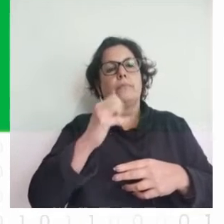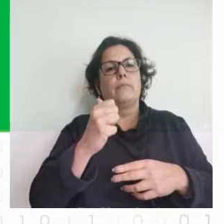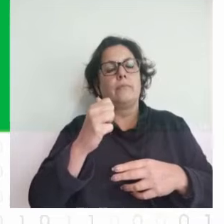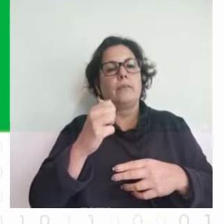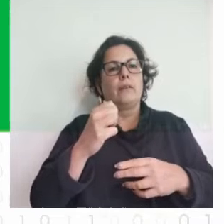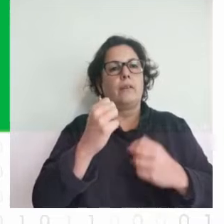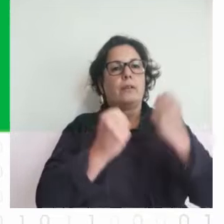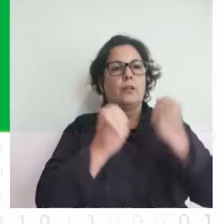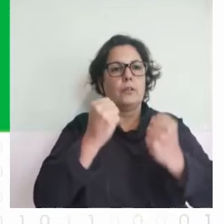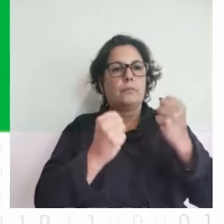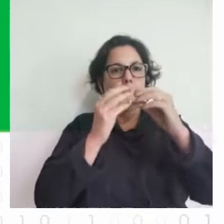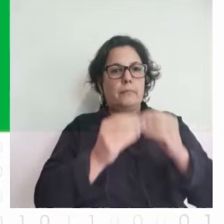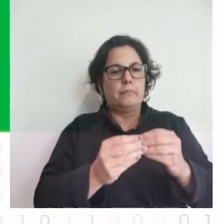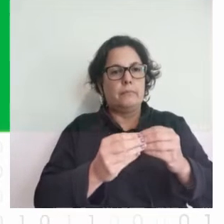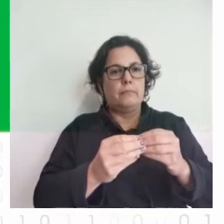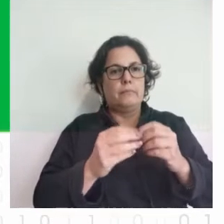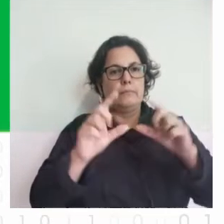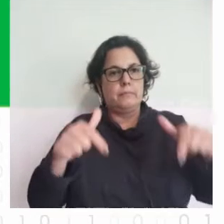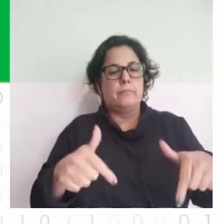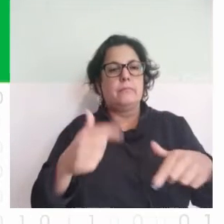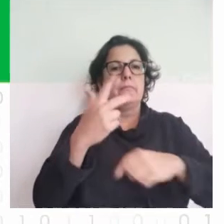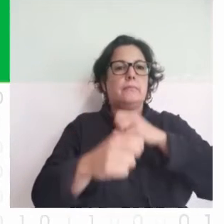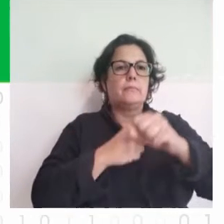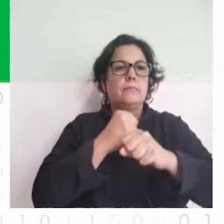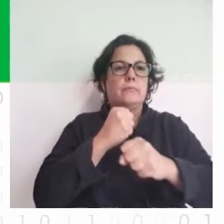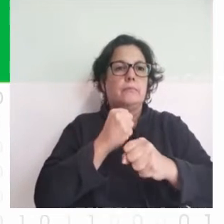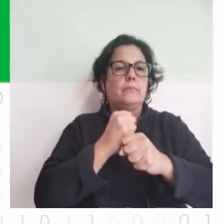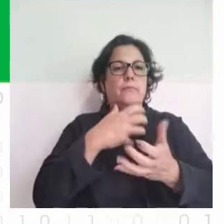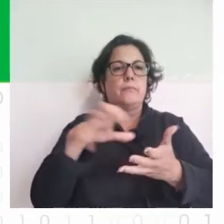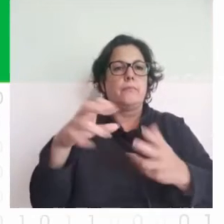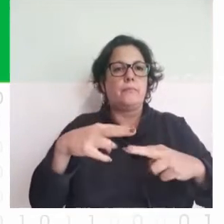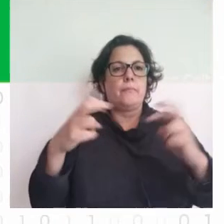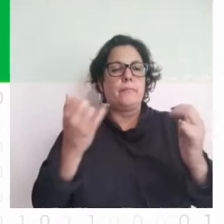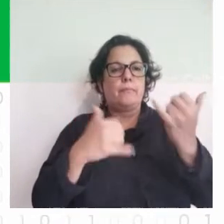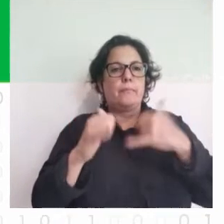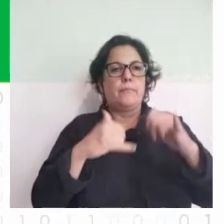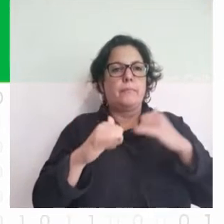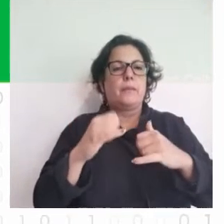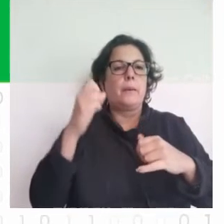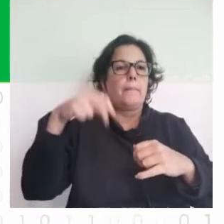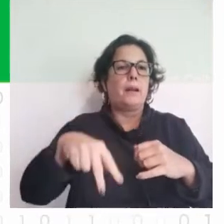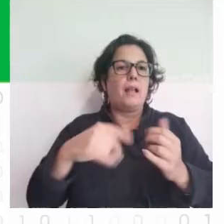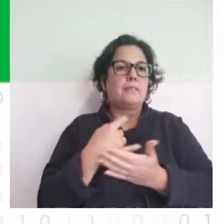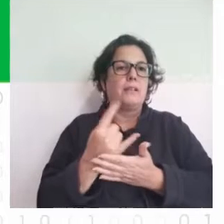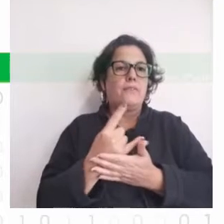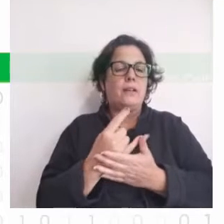Economía y Matemática y hace 3 años que trabajo en el área de análisis de datos en Plan Ceibal.